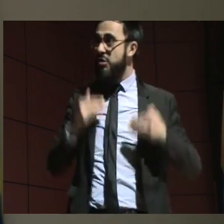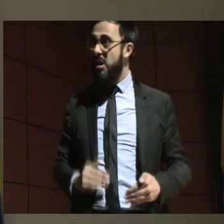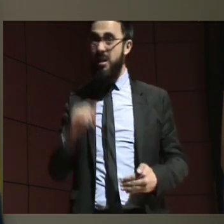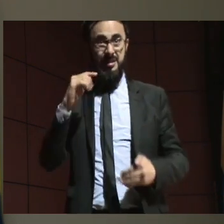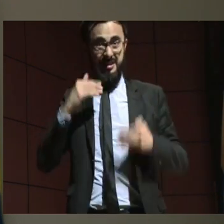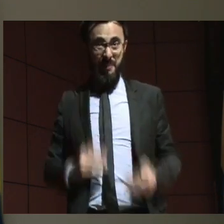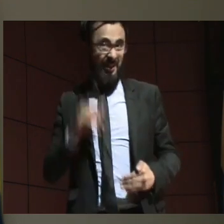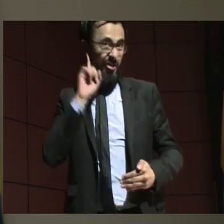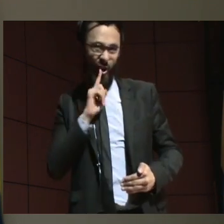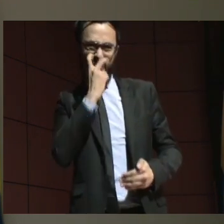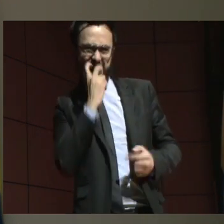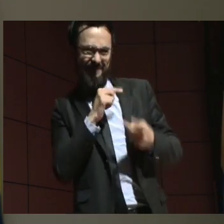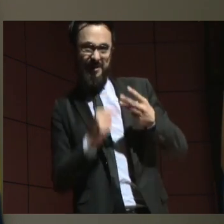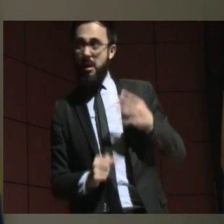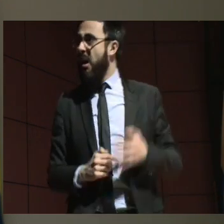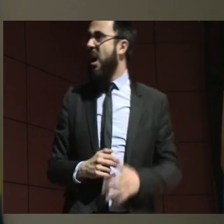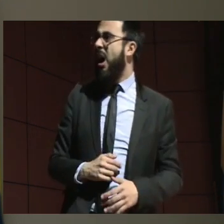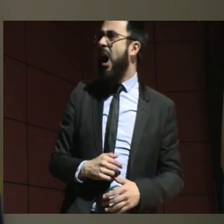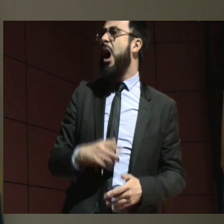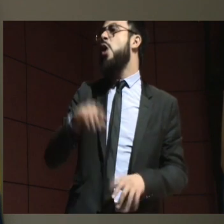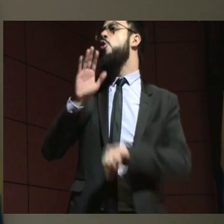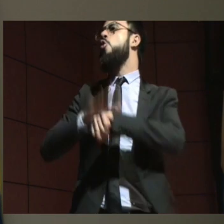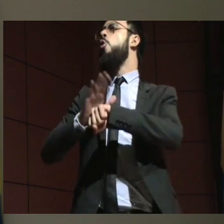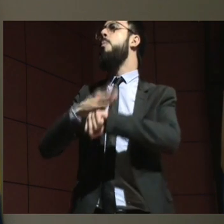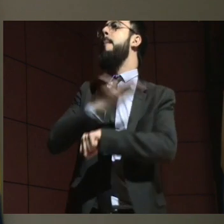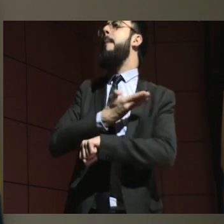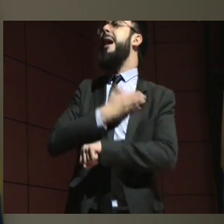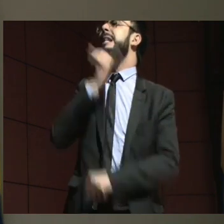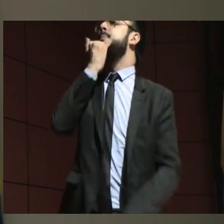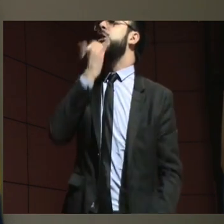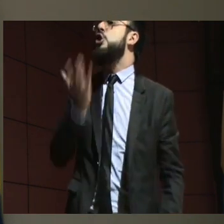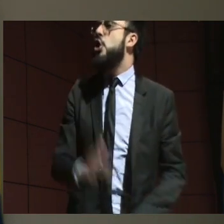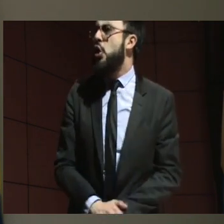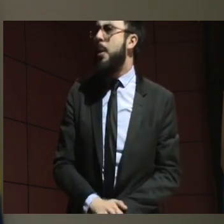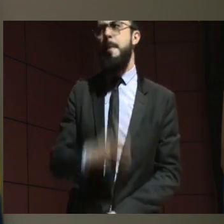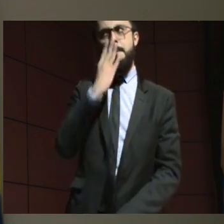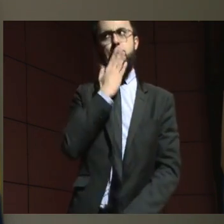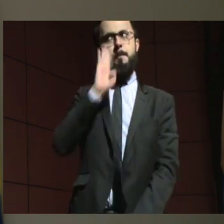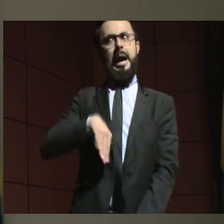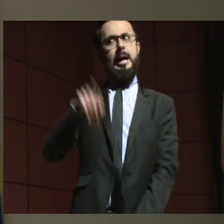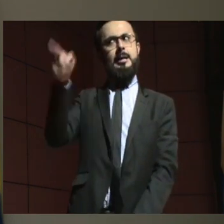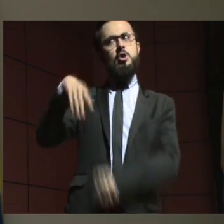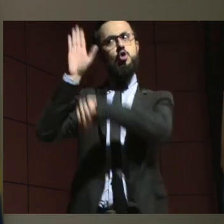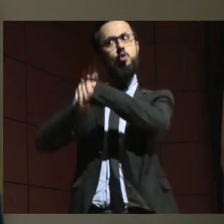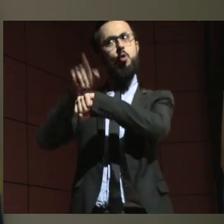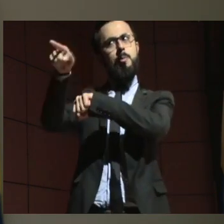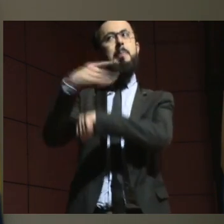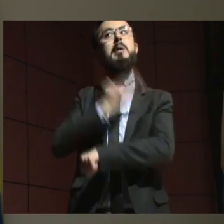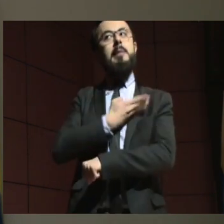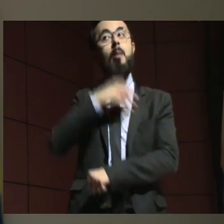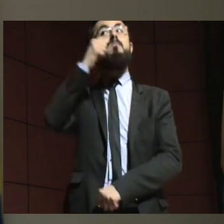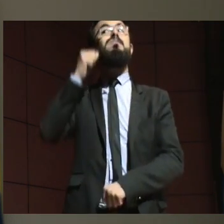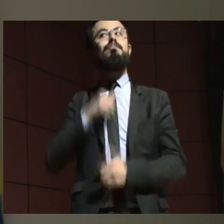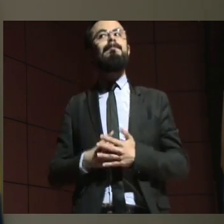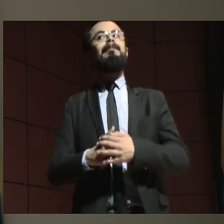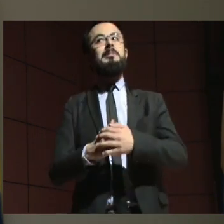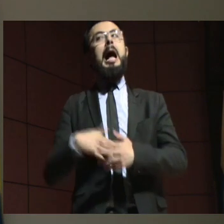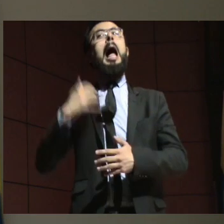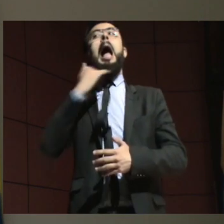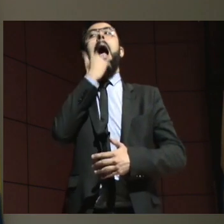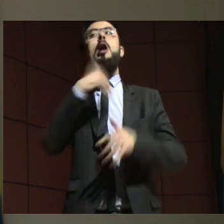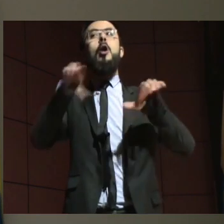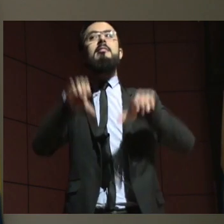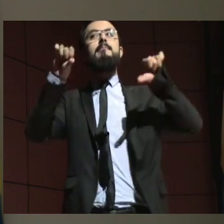madre para que su hijo naciera con discapacidad? Ver la discapacidad como un castigo, como una maldición. ¿Qué fue lo que hizo usted durante el embarazo? ¿Qué fue lo que hizo su